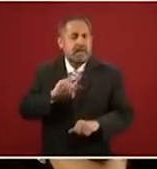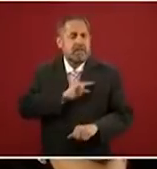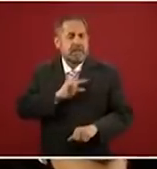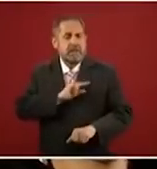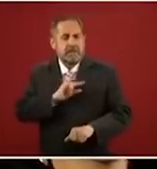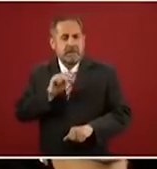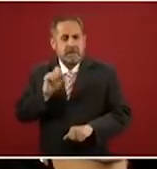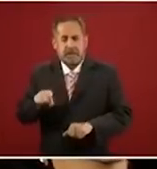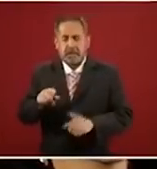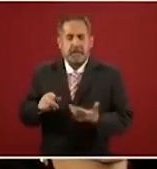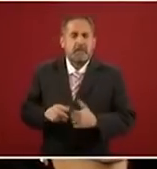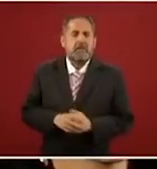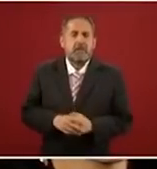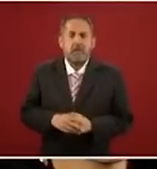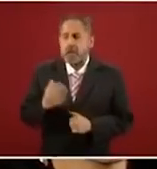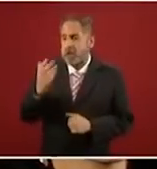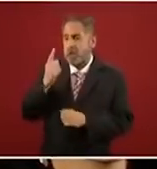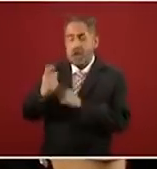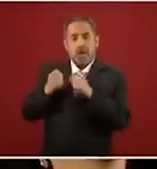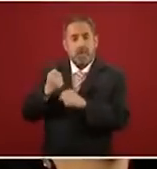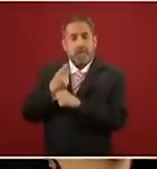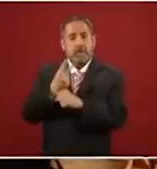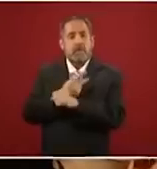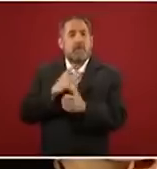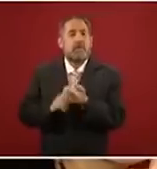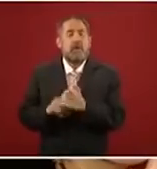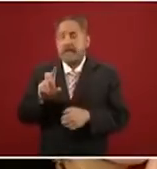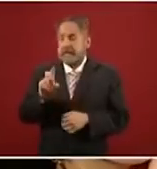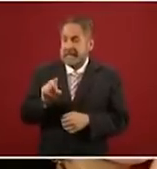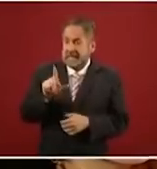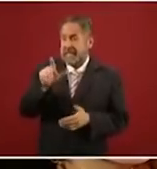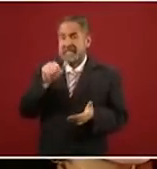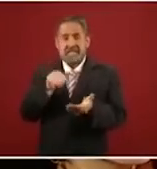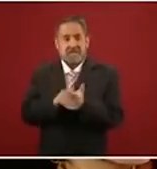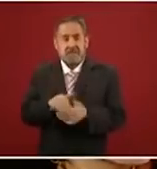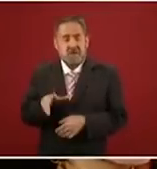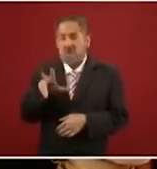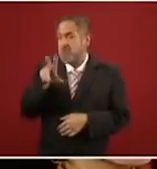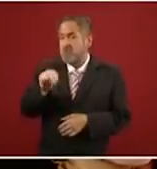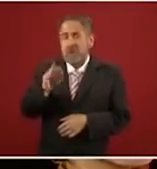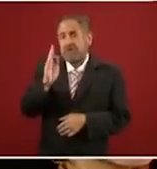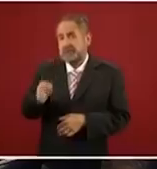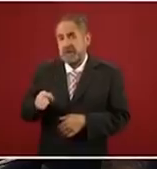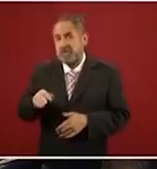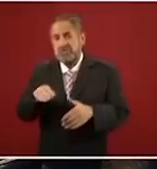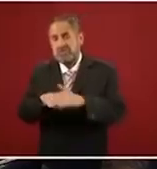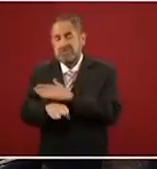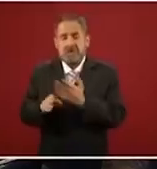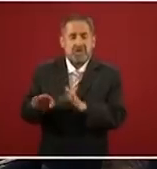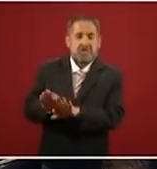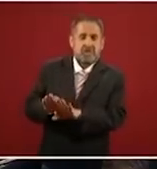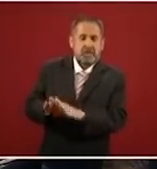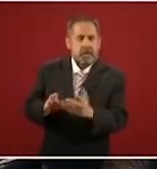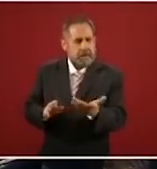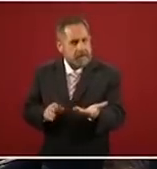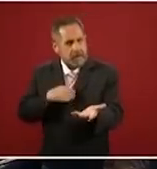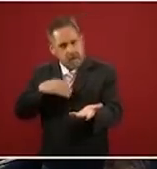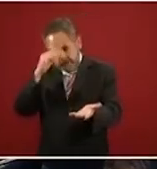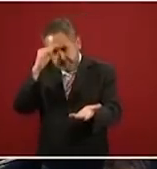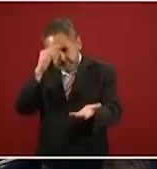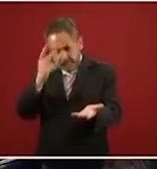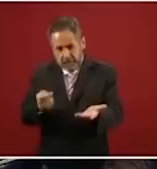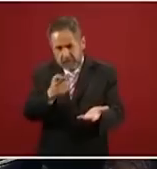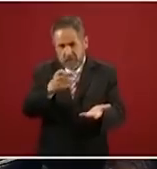elena el año pasado hubo más de 37.000 rechazados y entonces ustedes han considerado